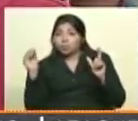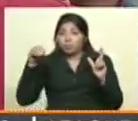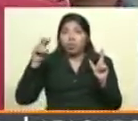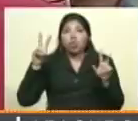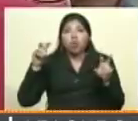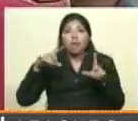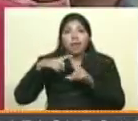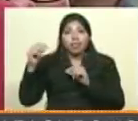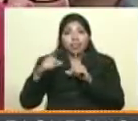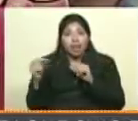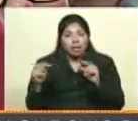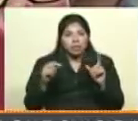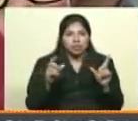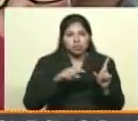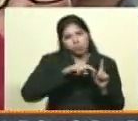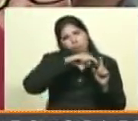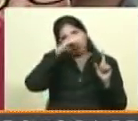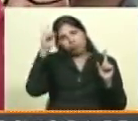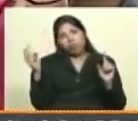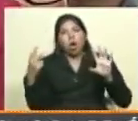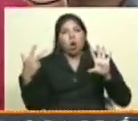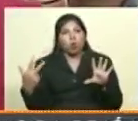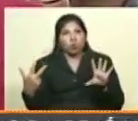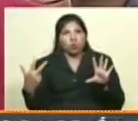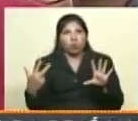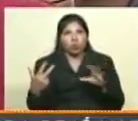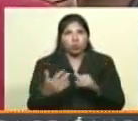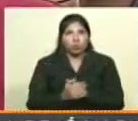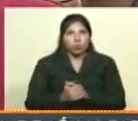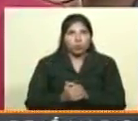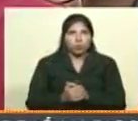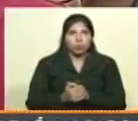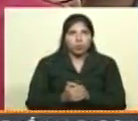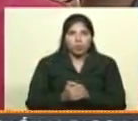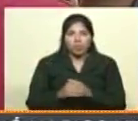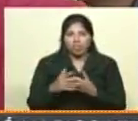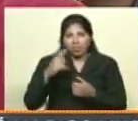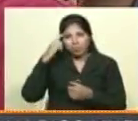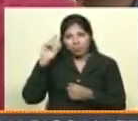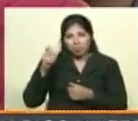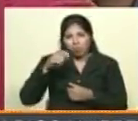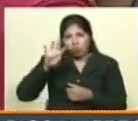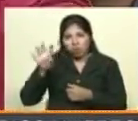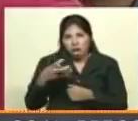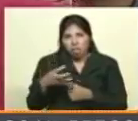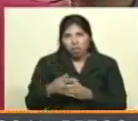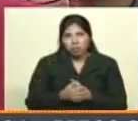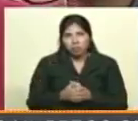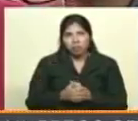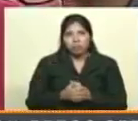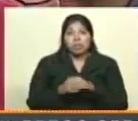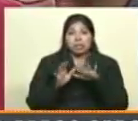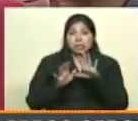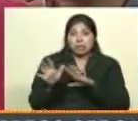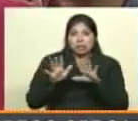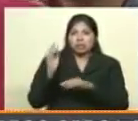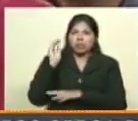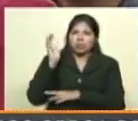enrumbado hacia los 200 años del Congreso de Angostura el próximo 15 de febrero de